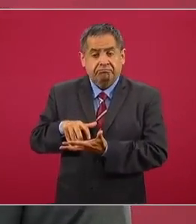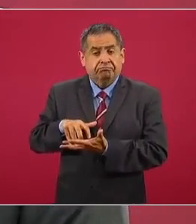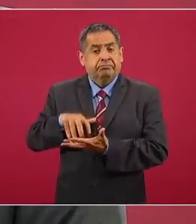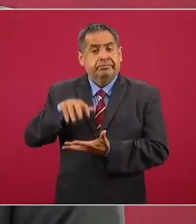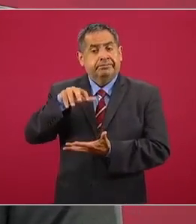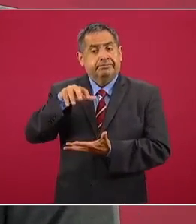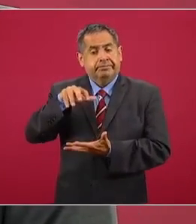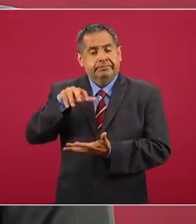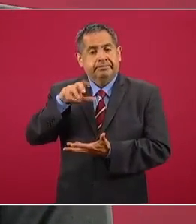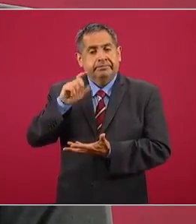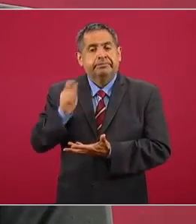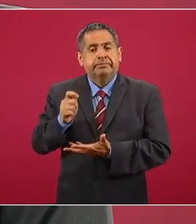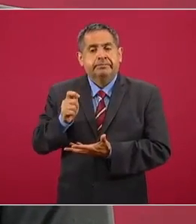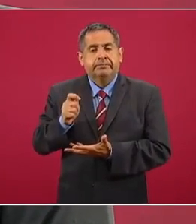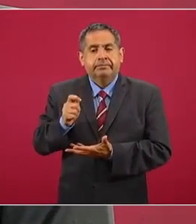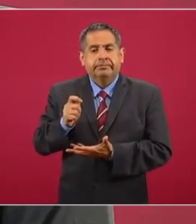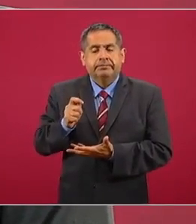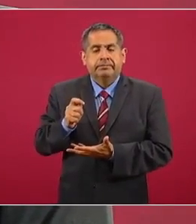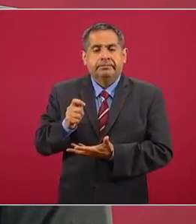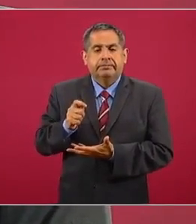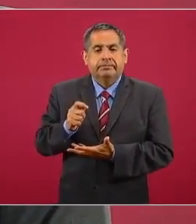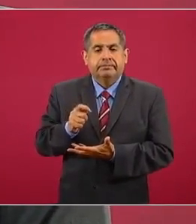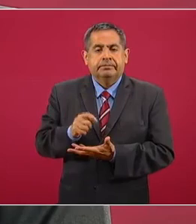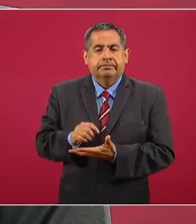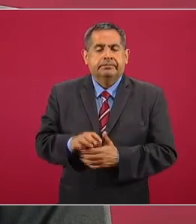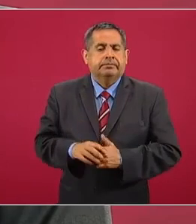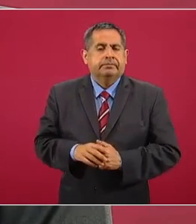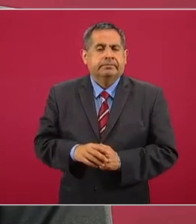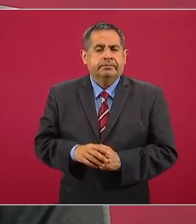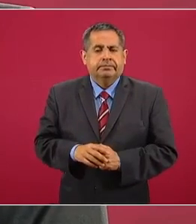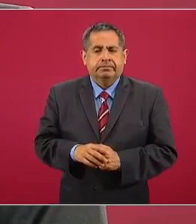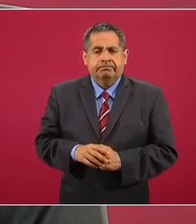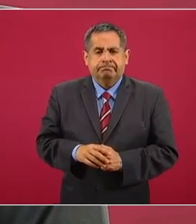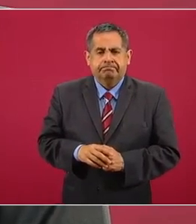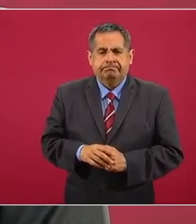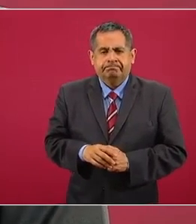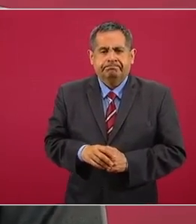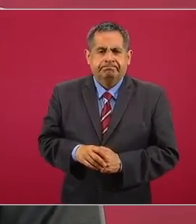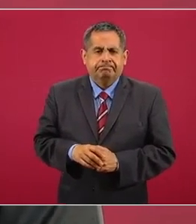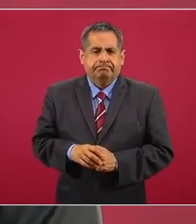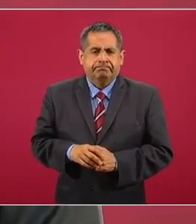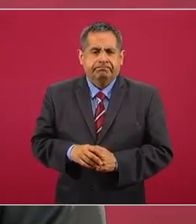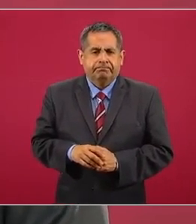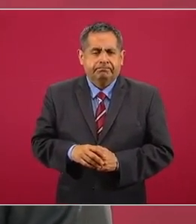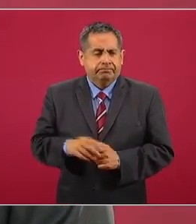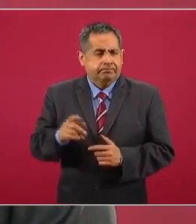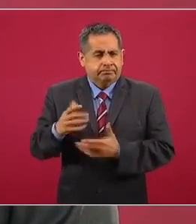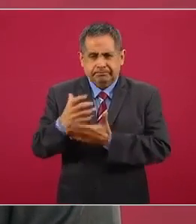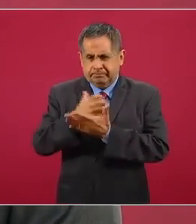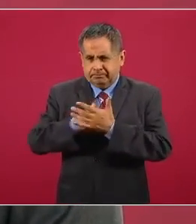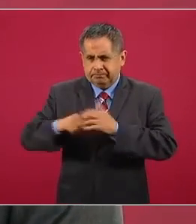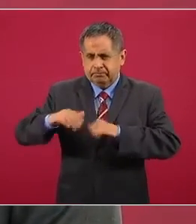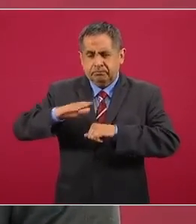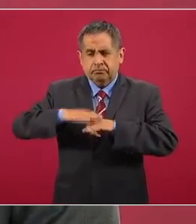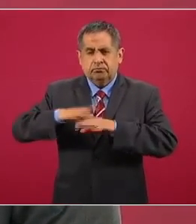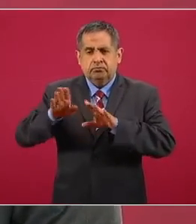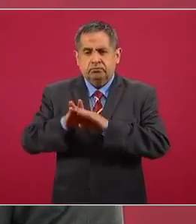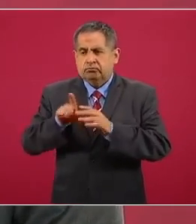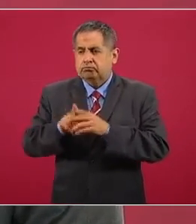pues que lo haga en el